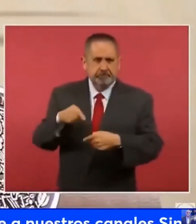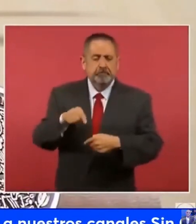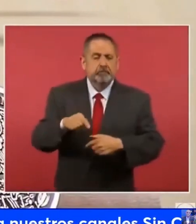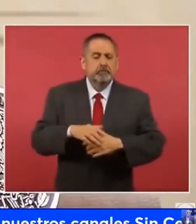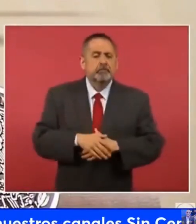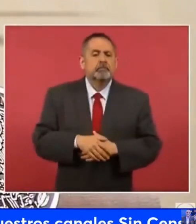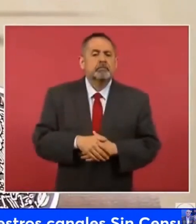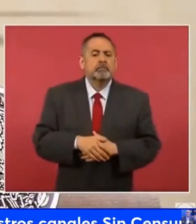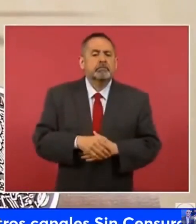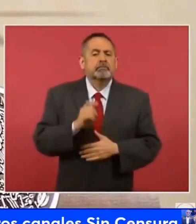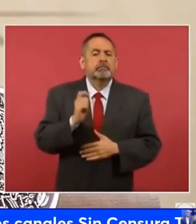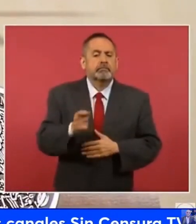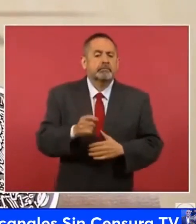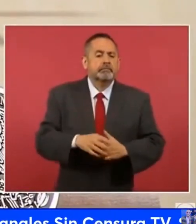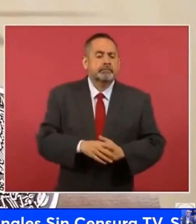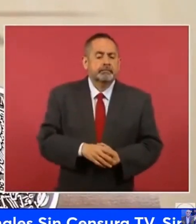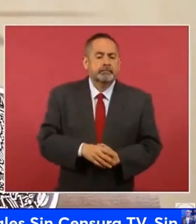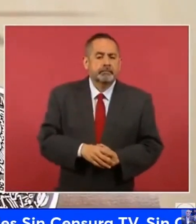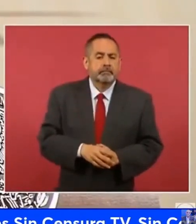hemos